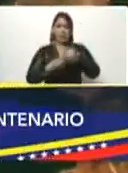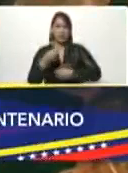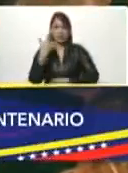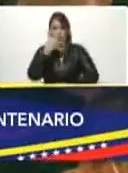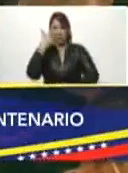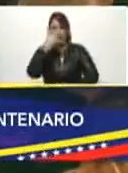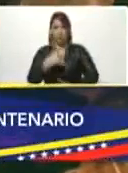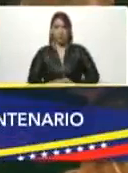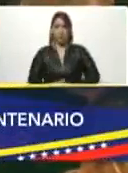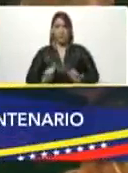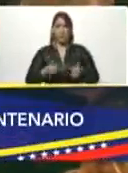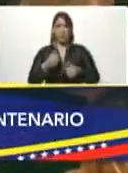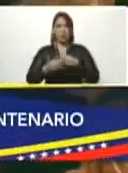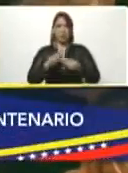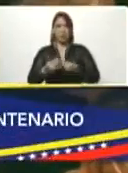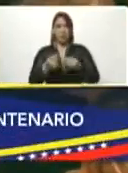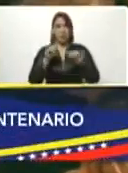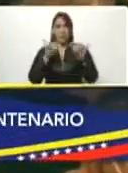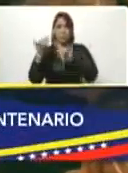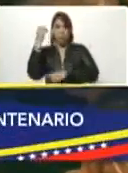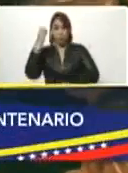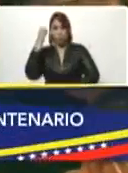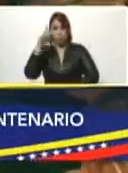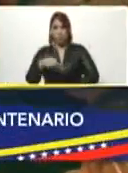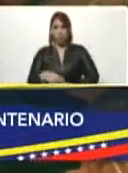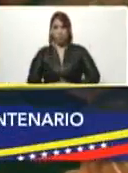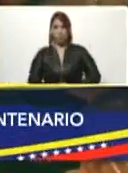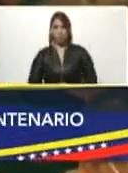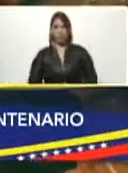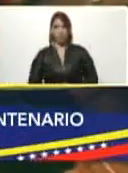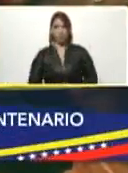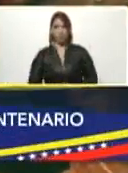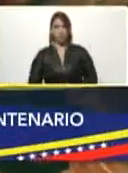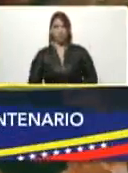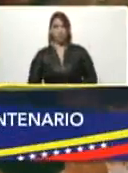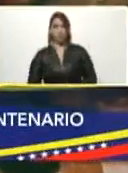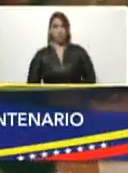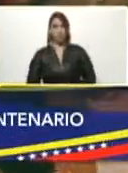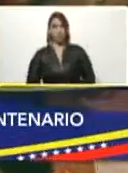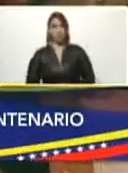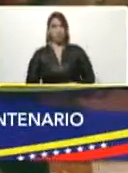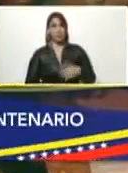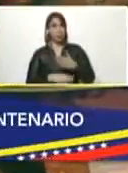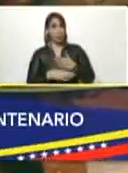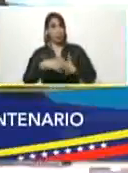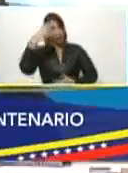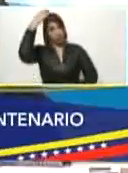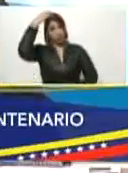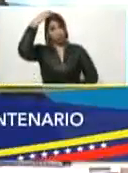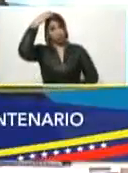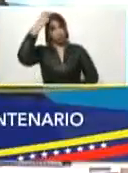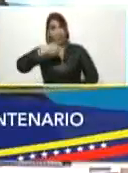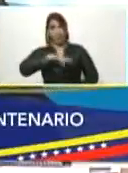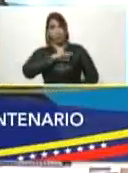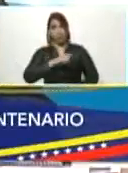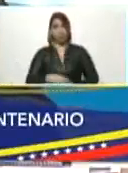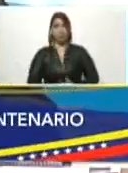África comenzaron a aplicarlo en la propia Europa. Todavía, el exterminio sistemático de los seres humanos. Todavía la corona española